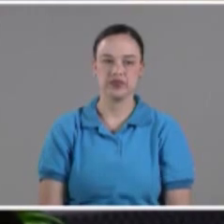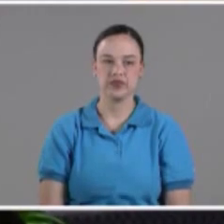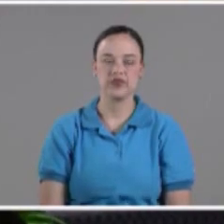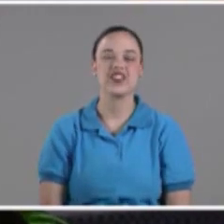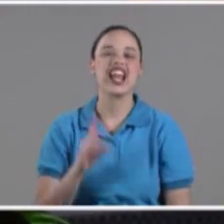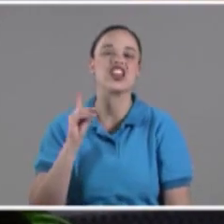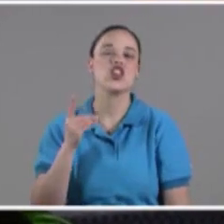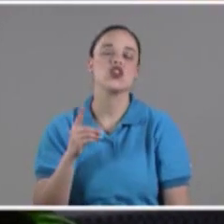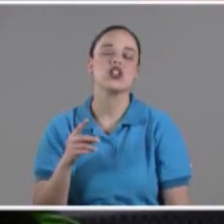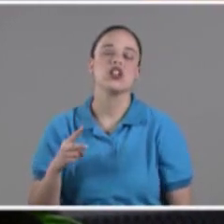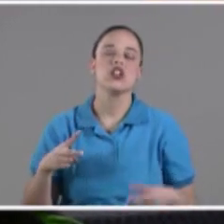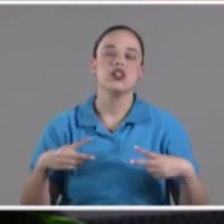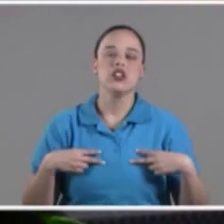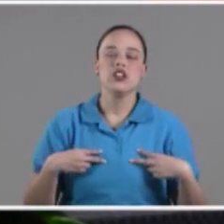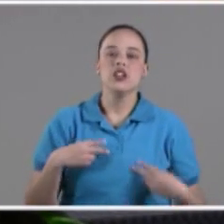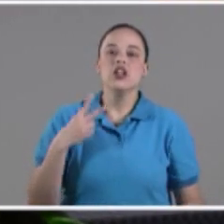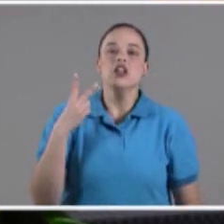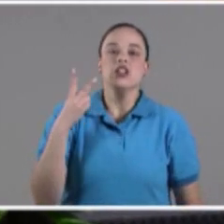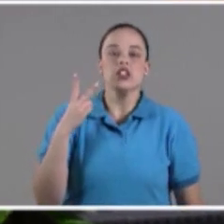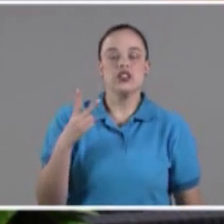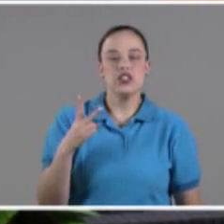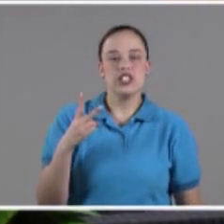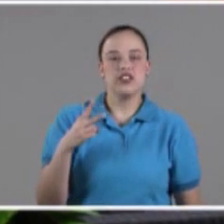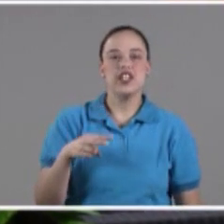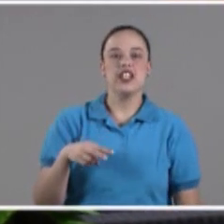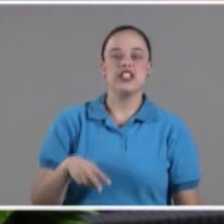en donde hubo dos desfiles